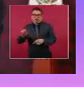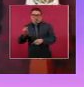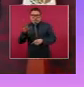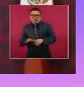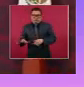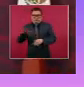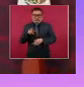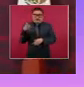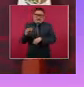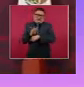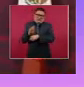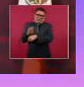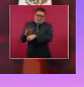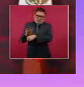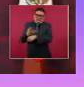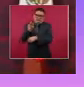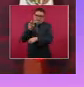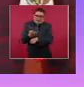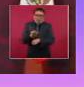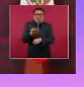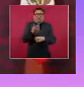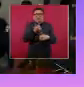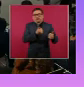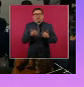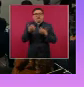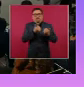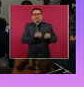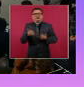está la obra. Entonces, es todo, pero